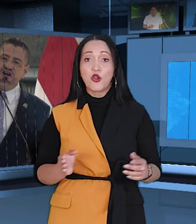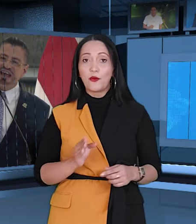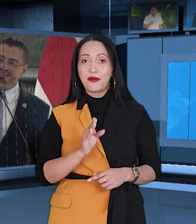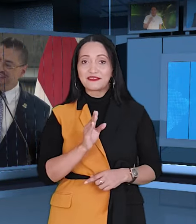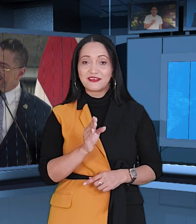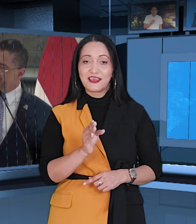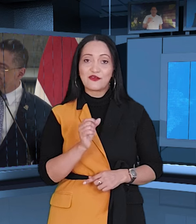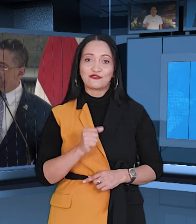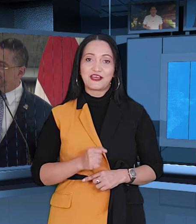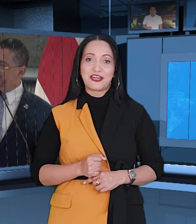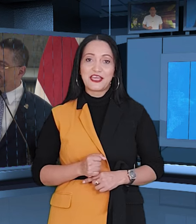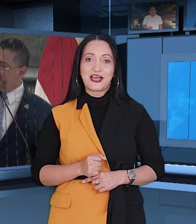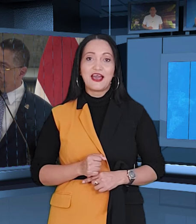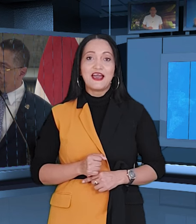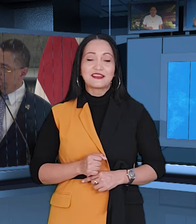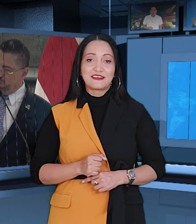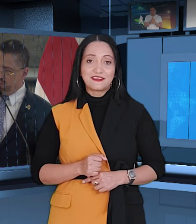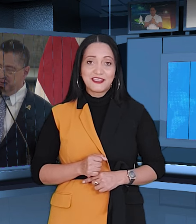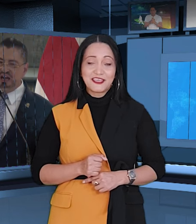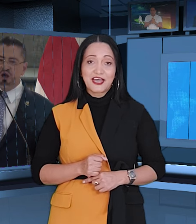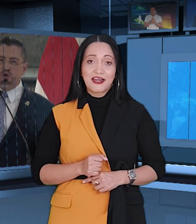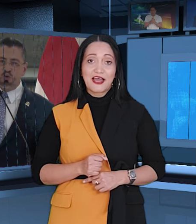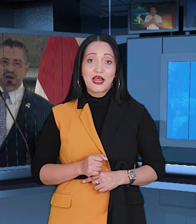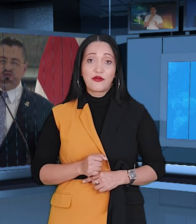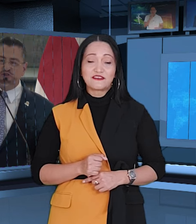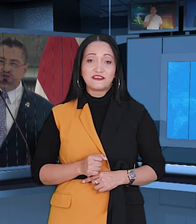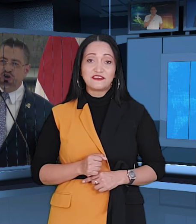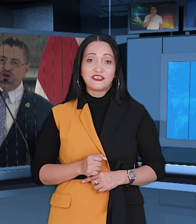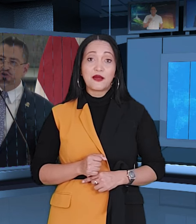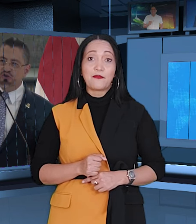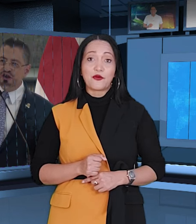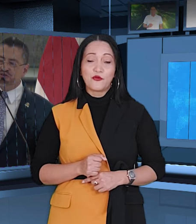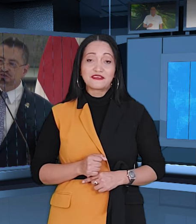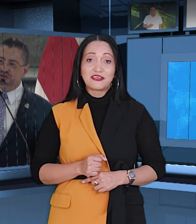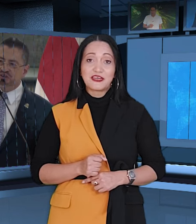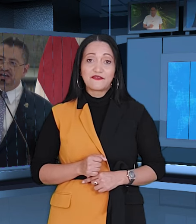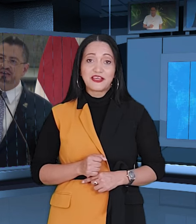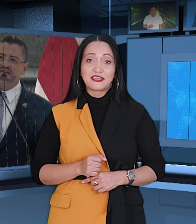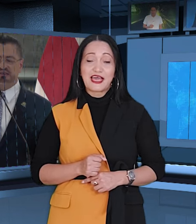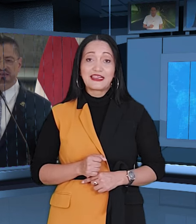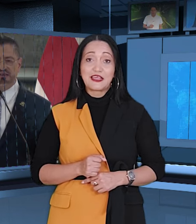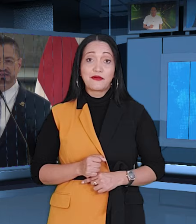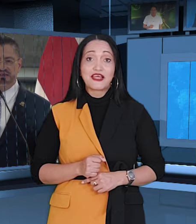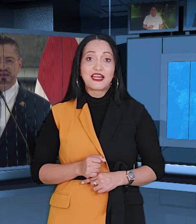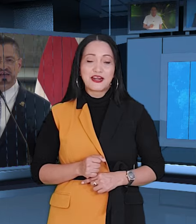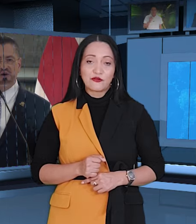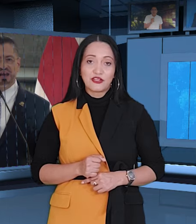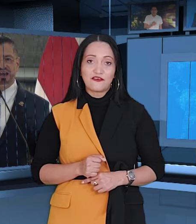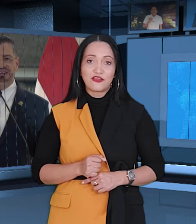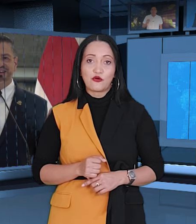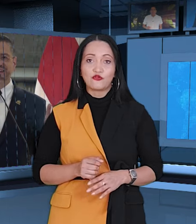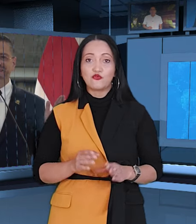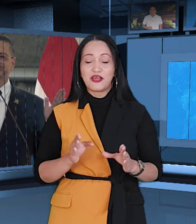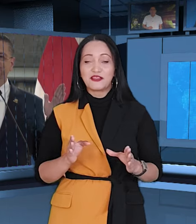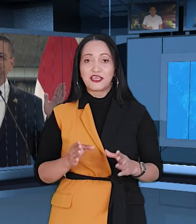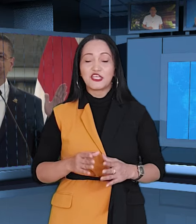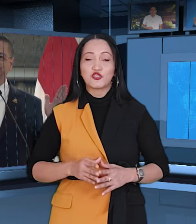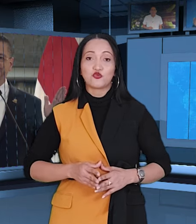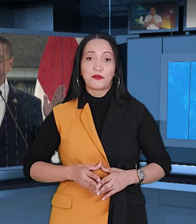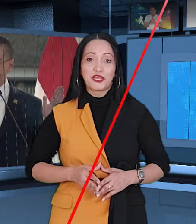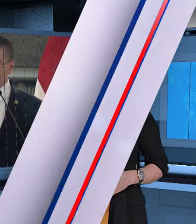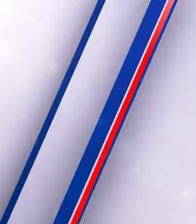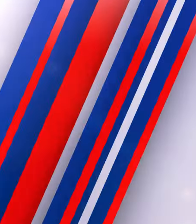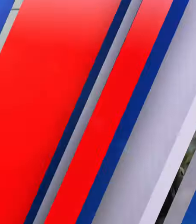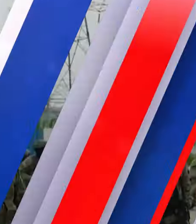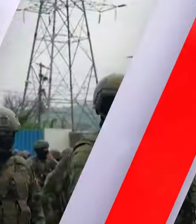Ecuador no pase en Costa Rica, tras criticar a Laura Chinchilla por no hacerle frente al tema del narcotráfico durante